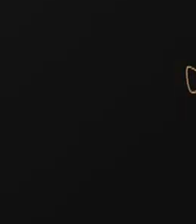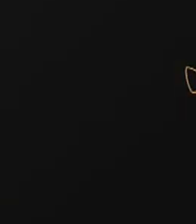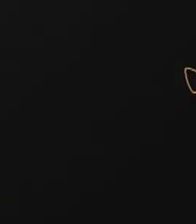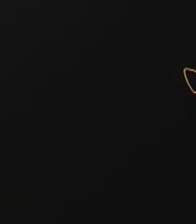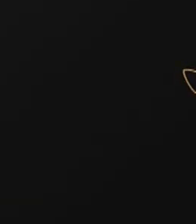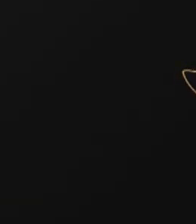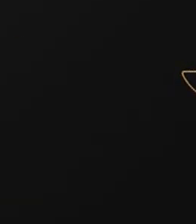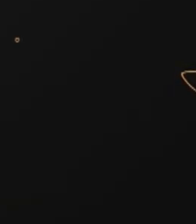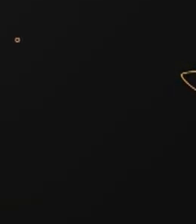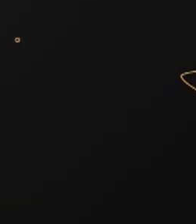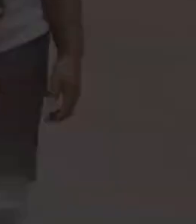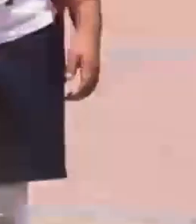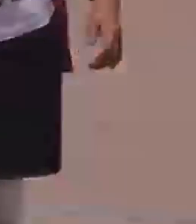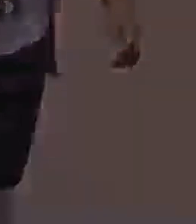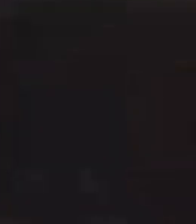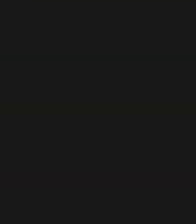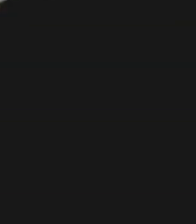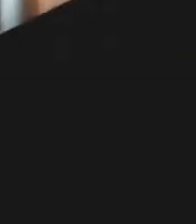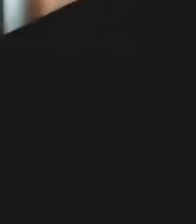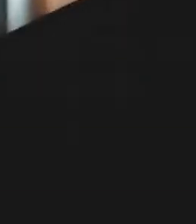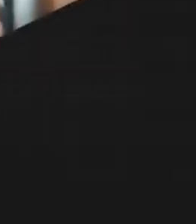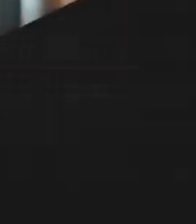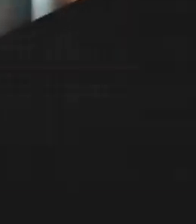la emoción.